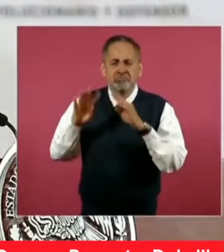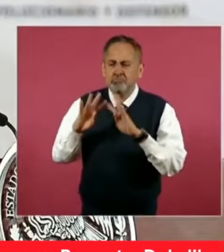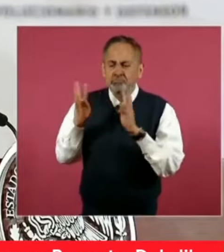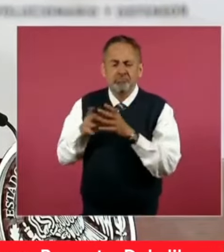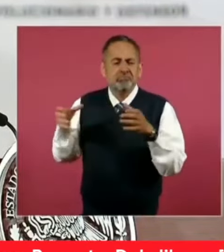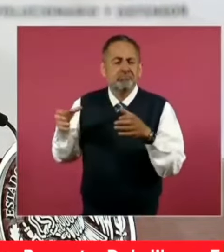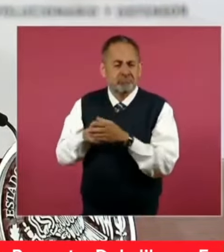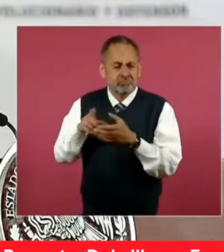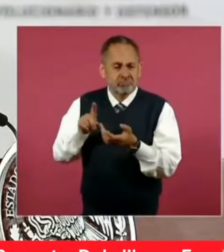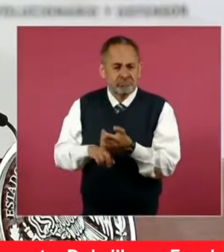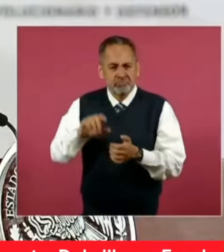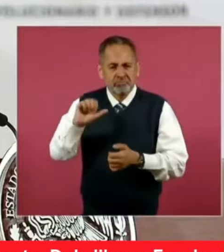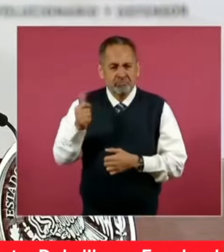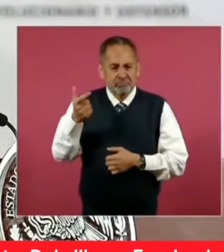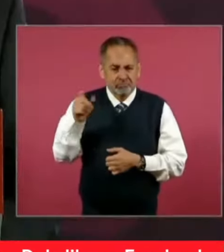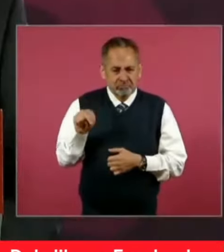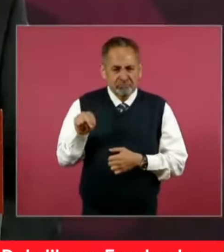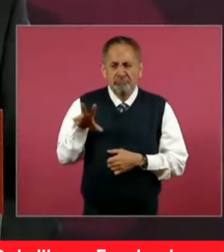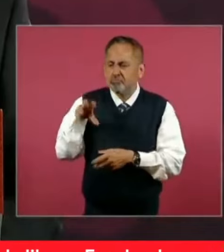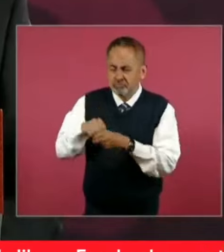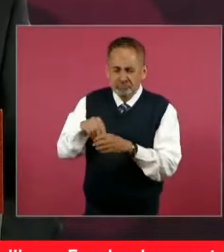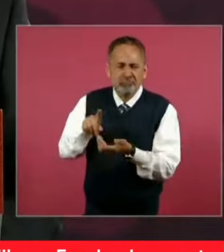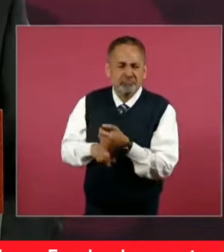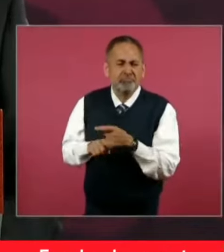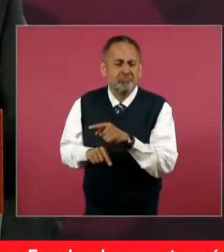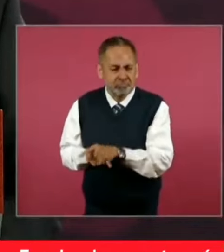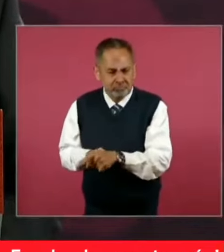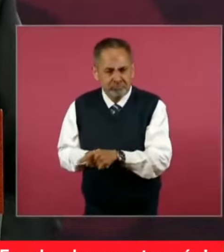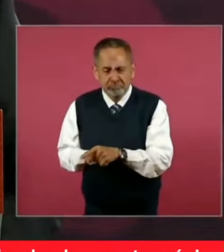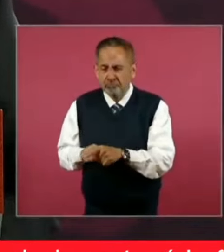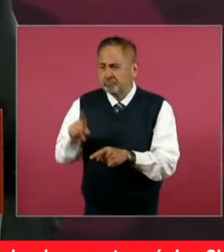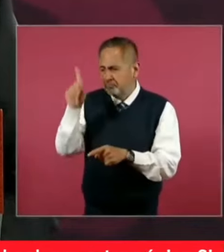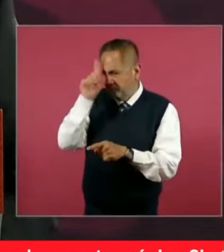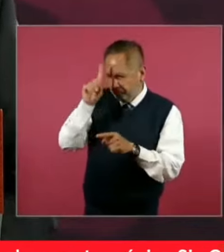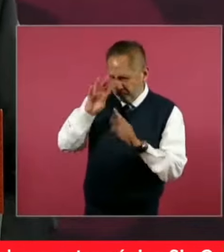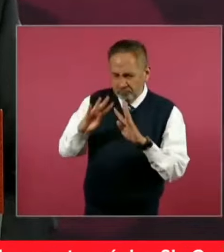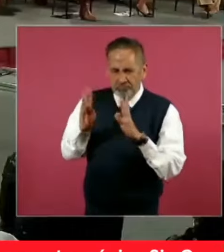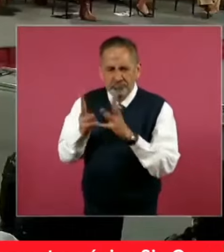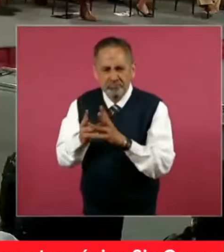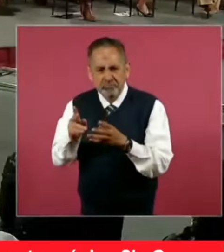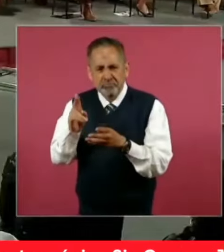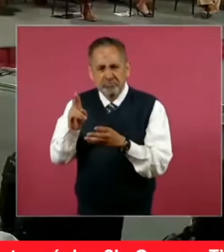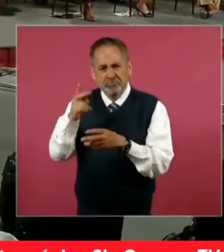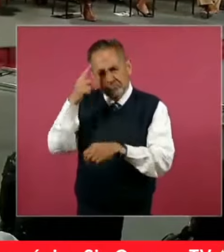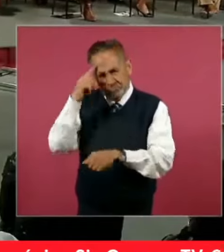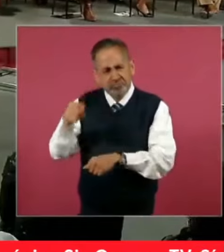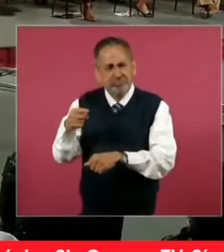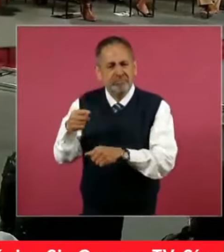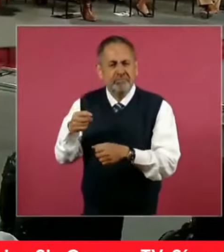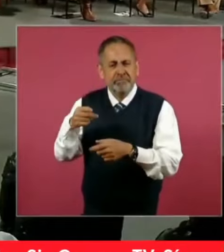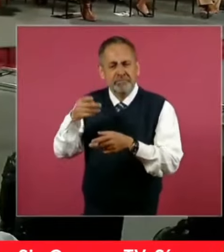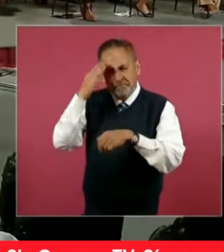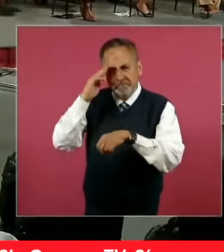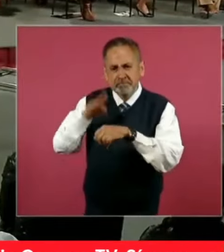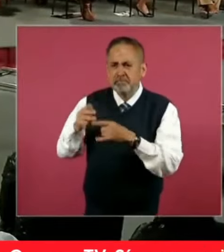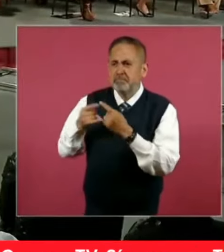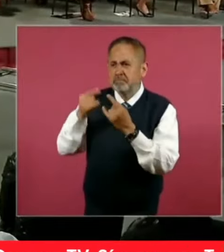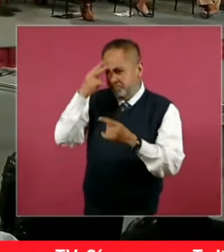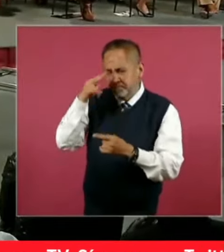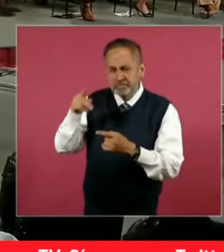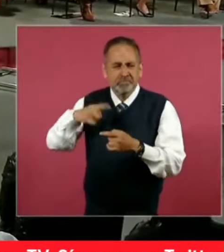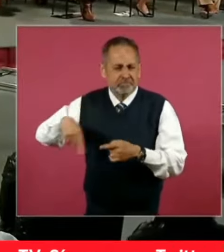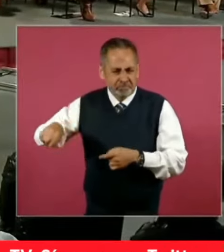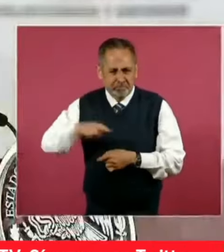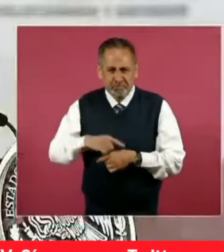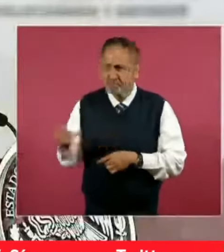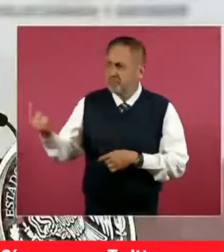en el Archivo General de la Nación, como Consejo Honorario para la Memoria Histórica de México, y por su constante